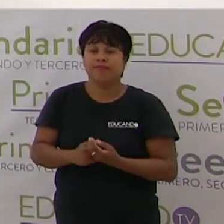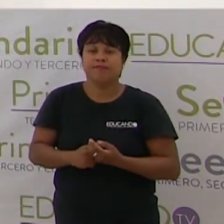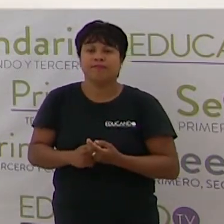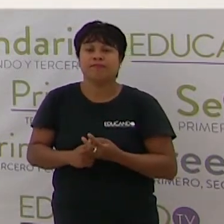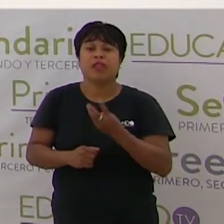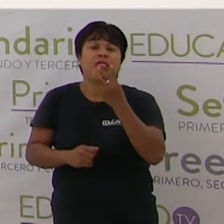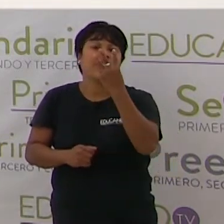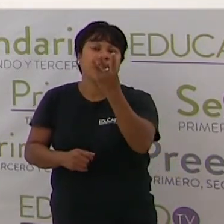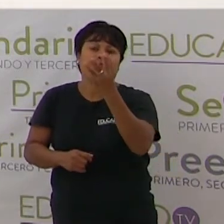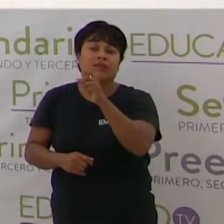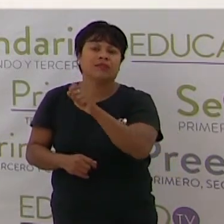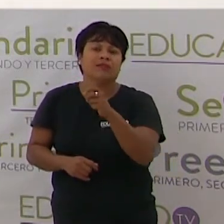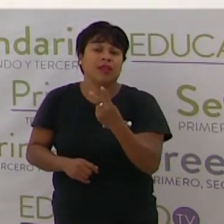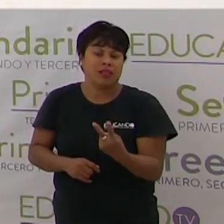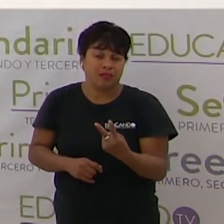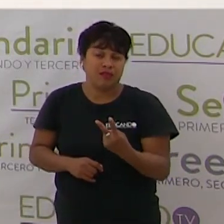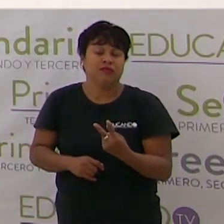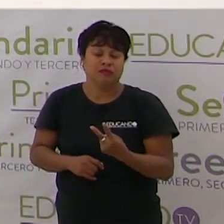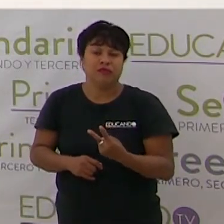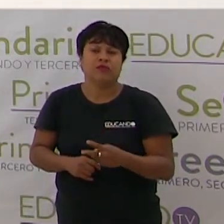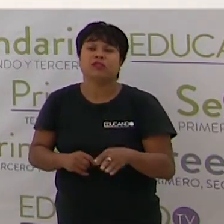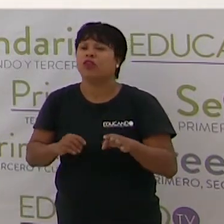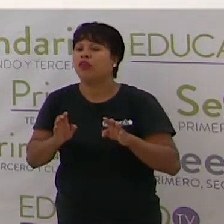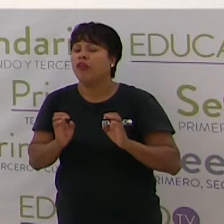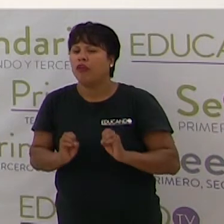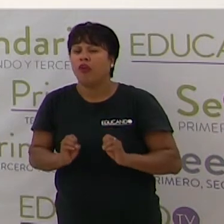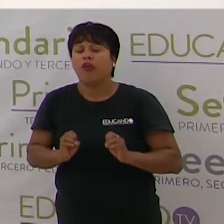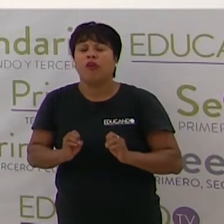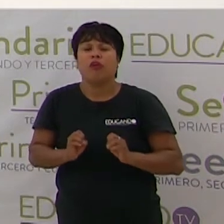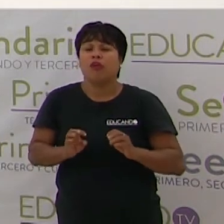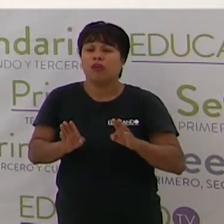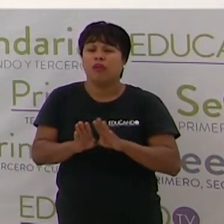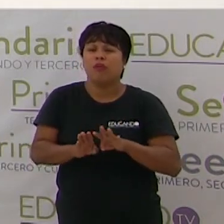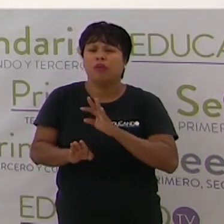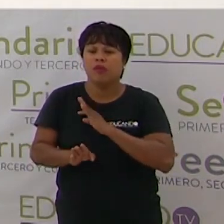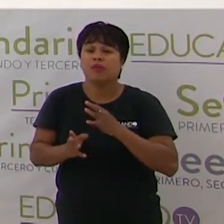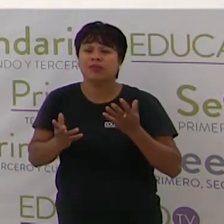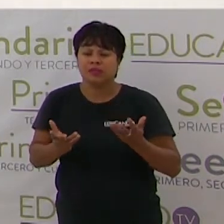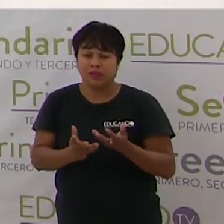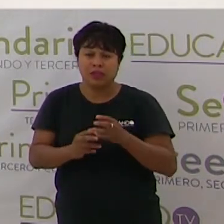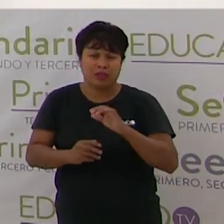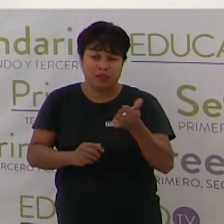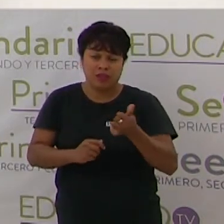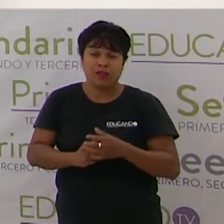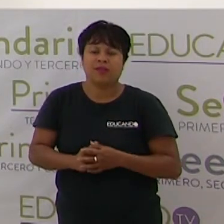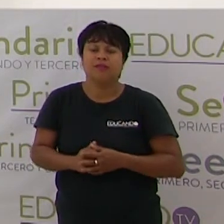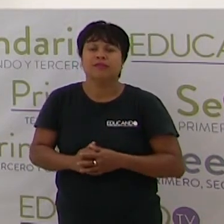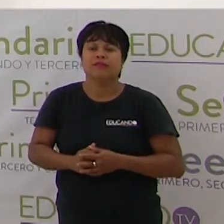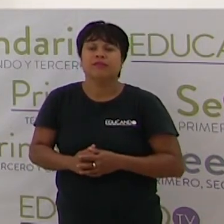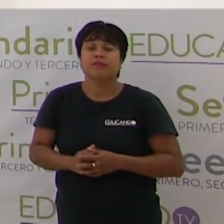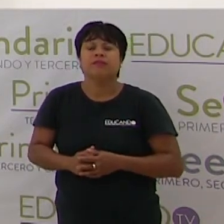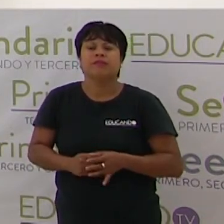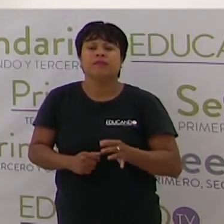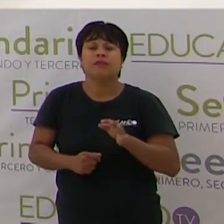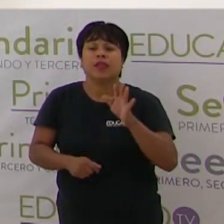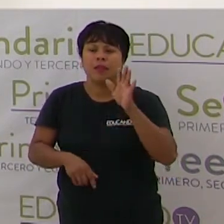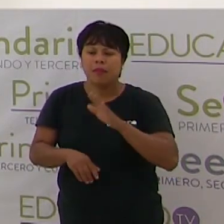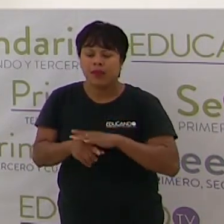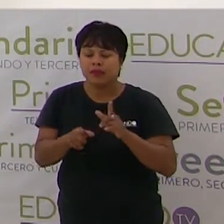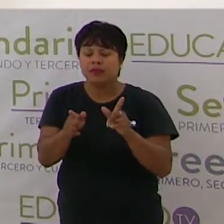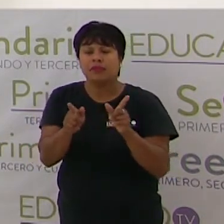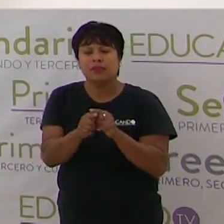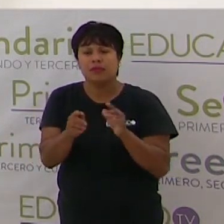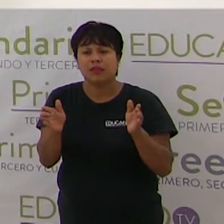3 medios, como pueden llamarlo, o lo podemos representar también de otra manera. O